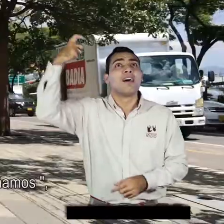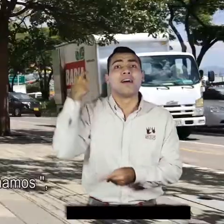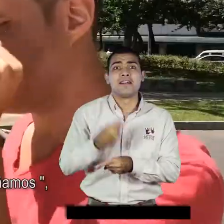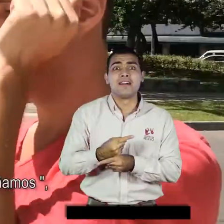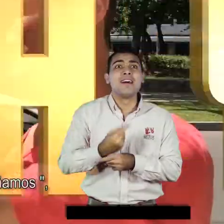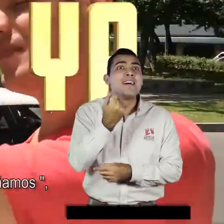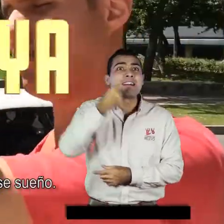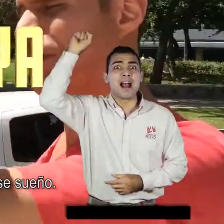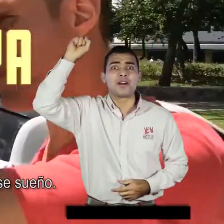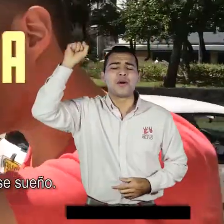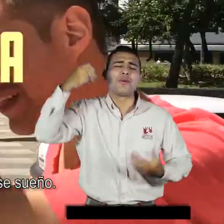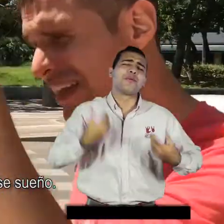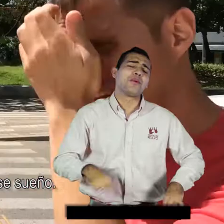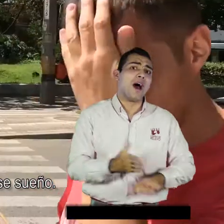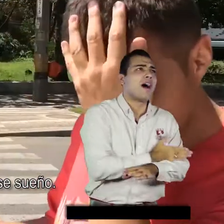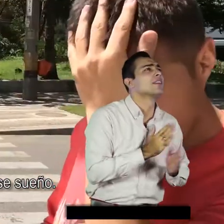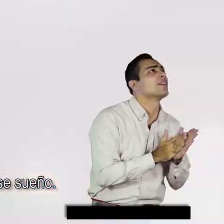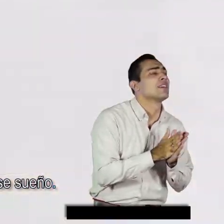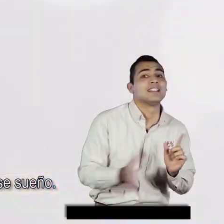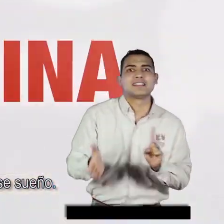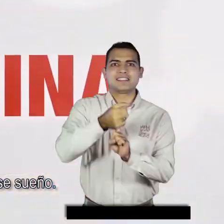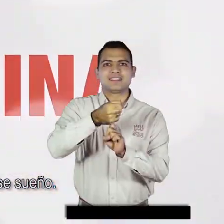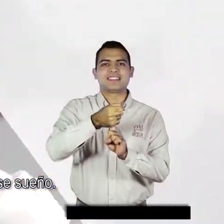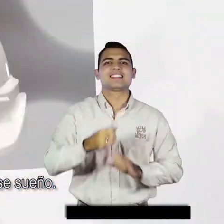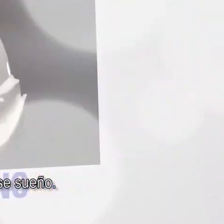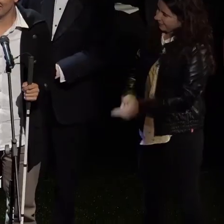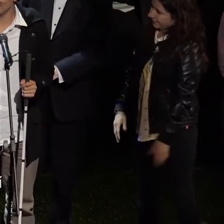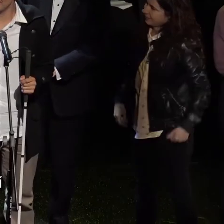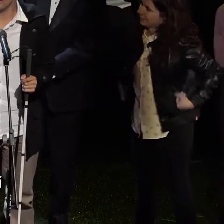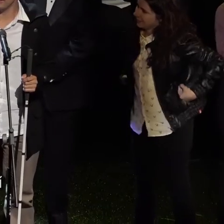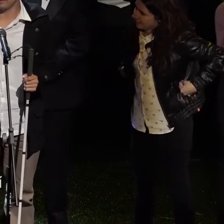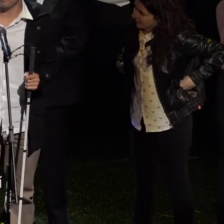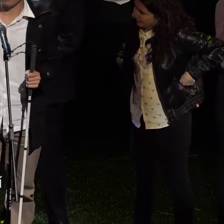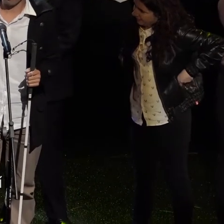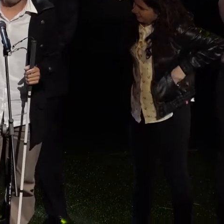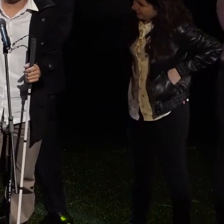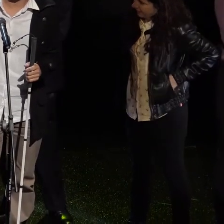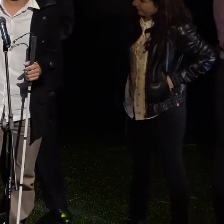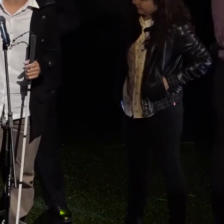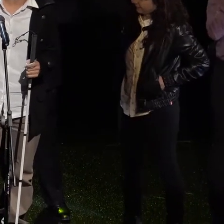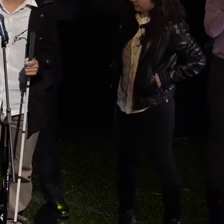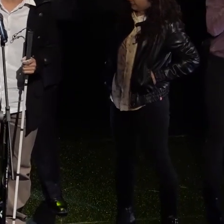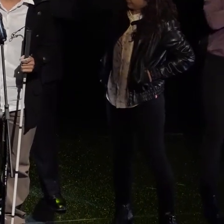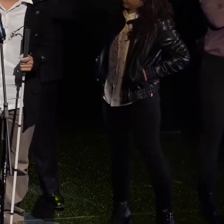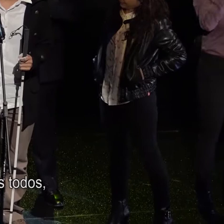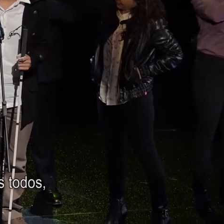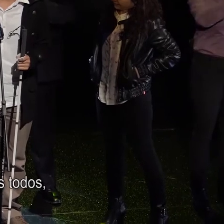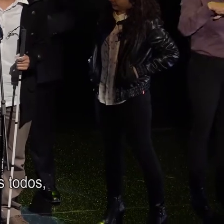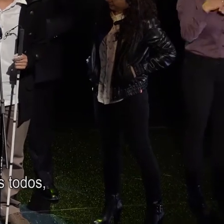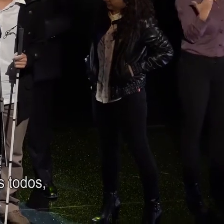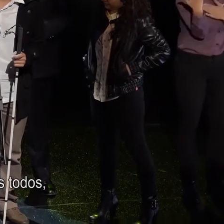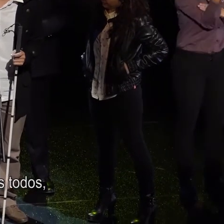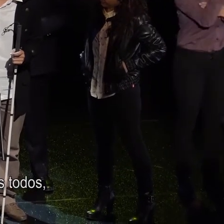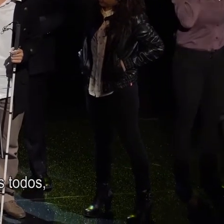lo soñamos, yo creo que fue, o sea, se cumplió ese sueño. Pero lo que queremos aquí dejar claro es que el cine